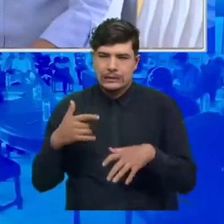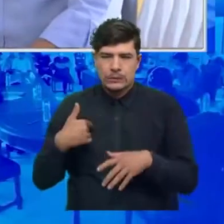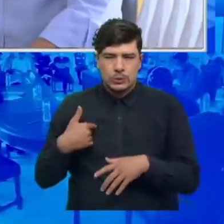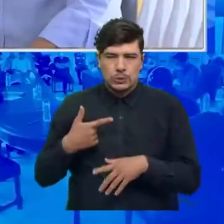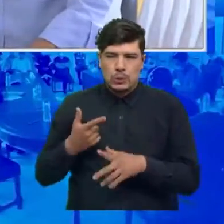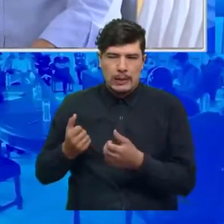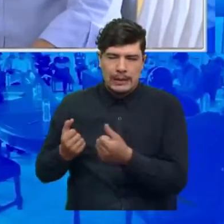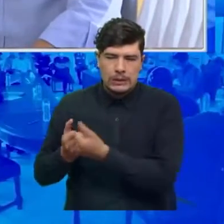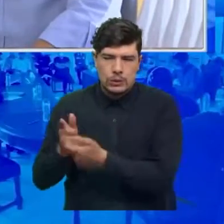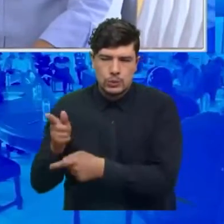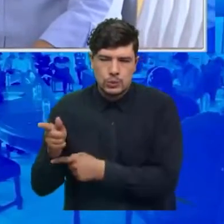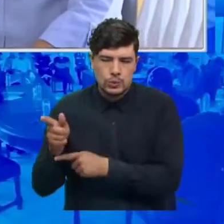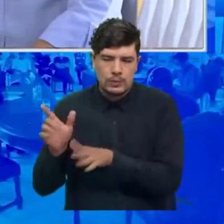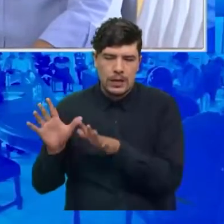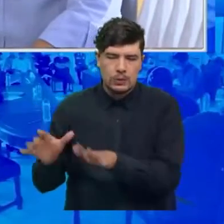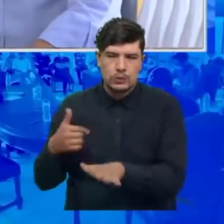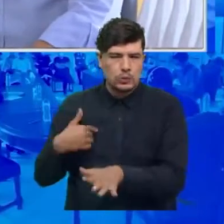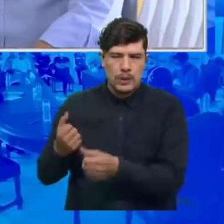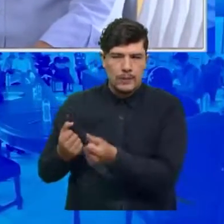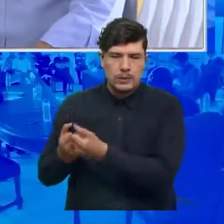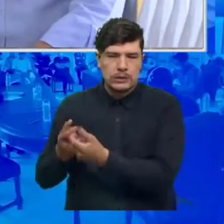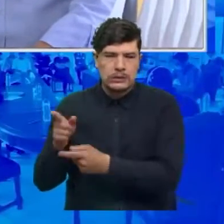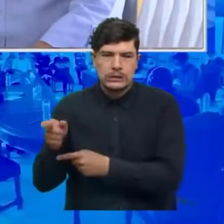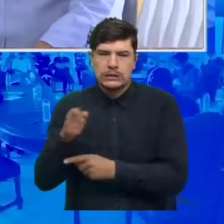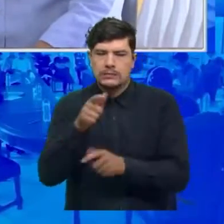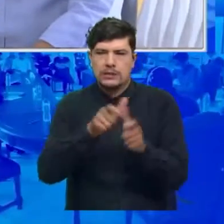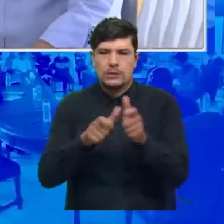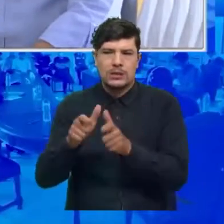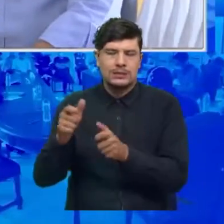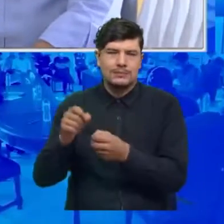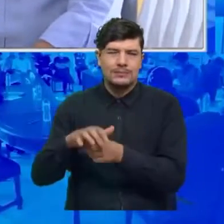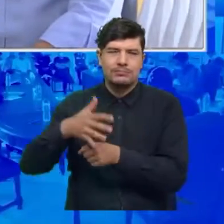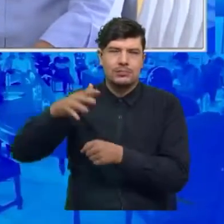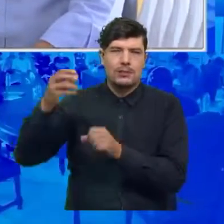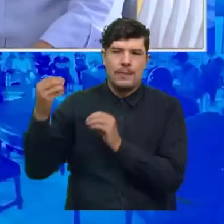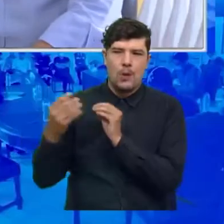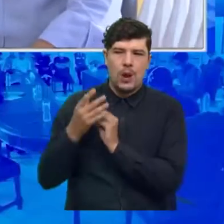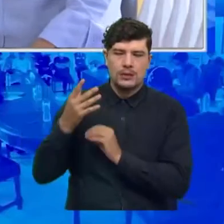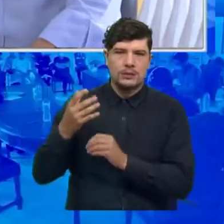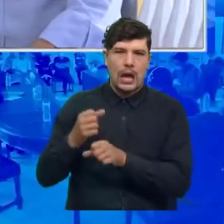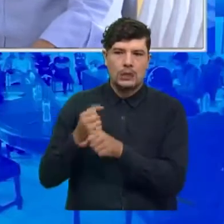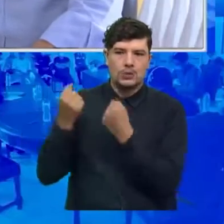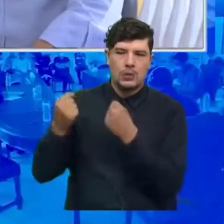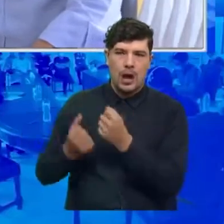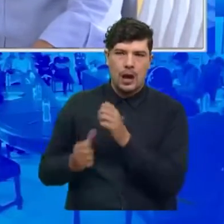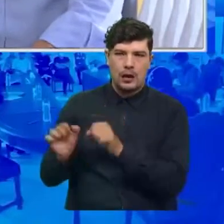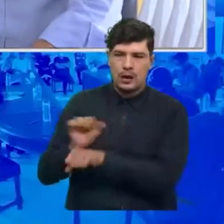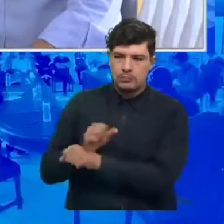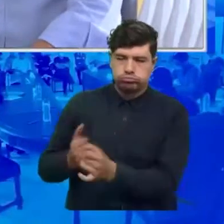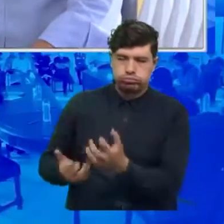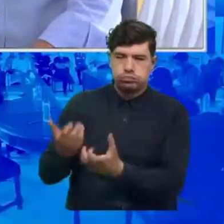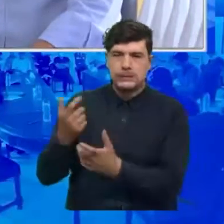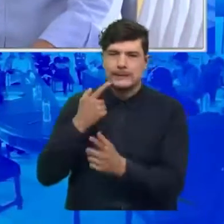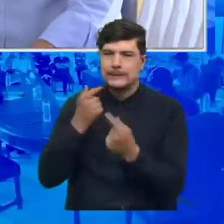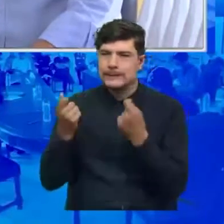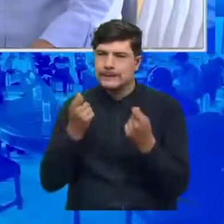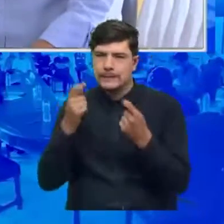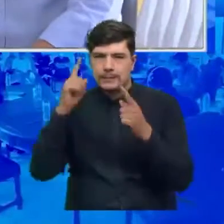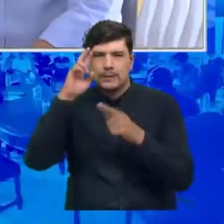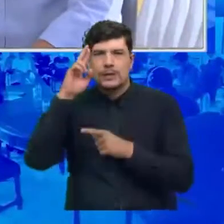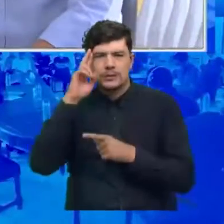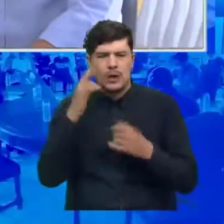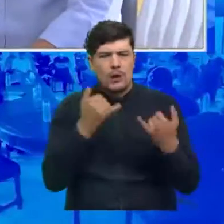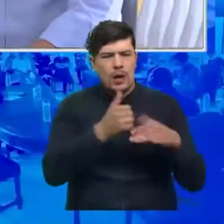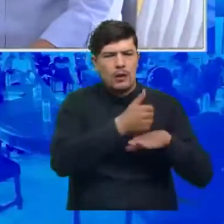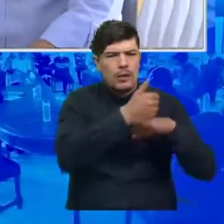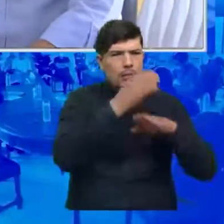vida entonces estamos trabajando con las autoridades con tanto la policía con nadie atrás y desde luego con nuestro ejército nacional